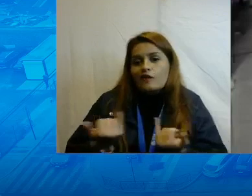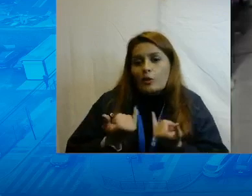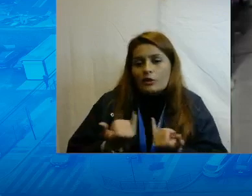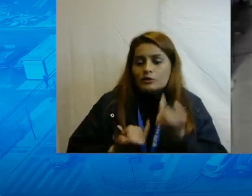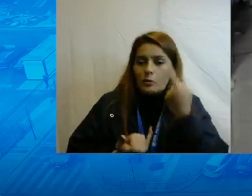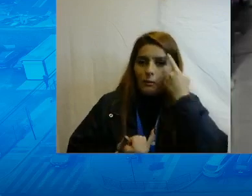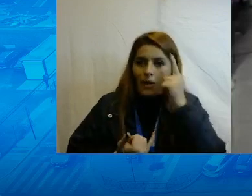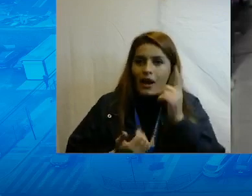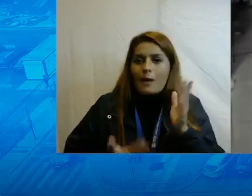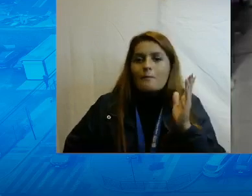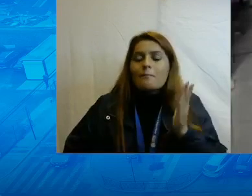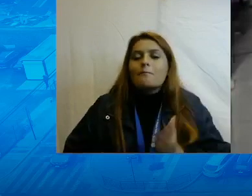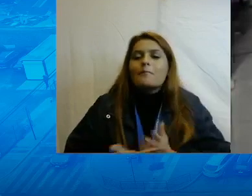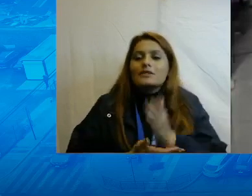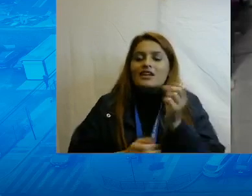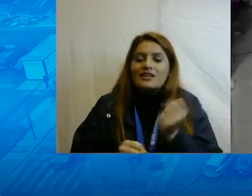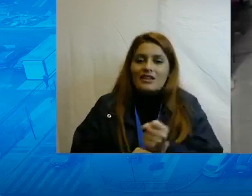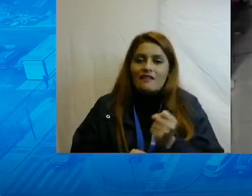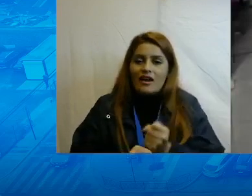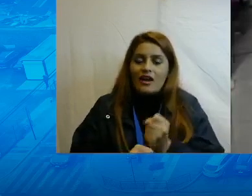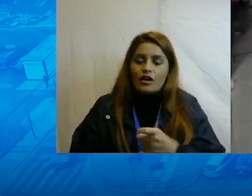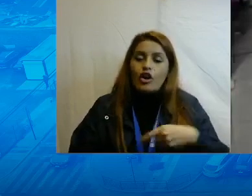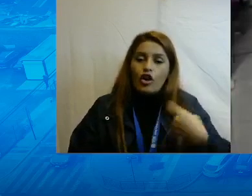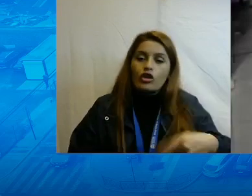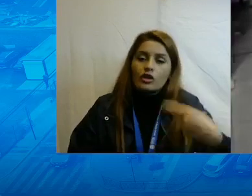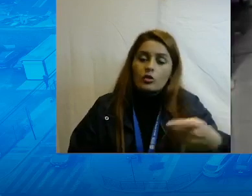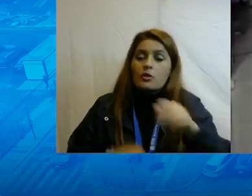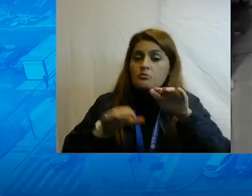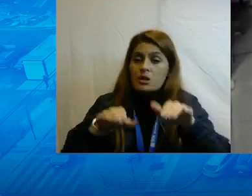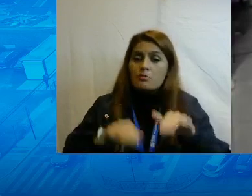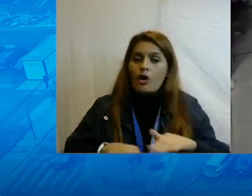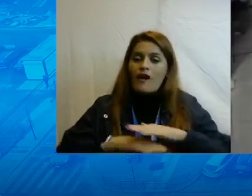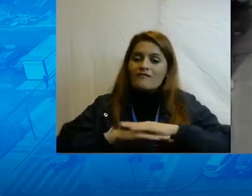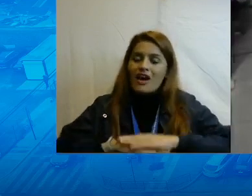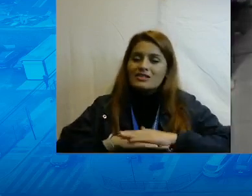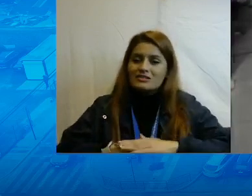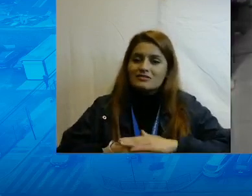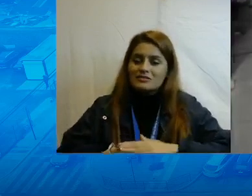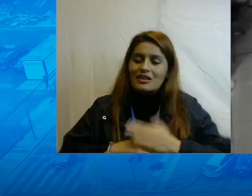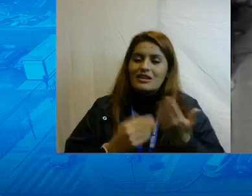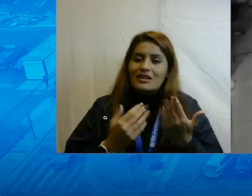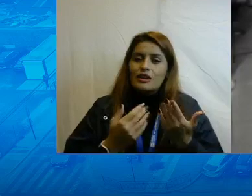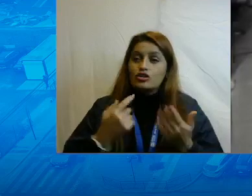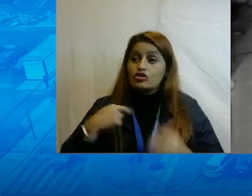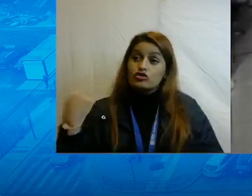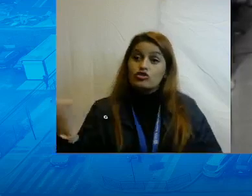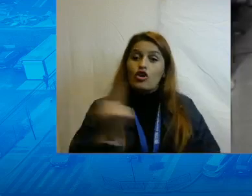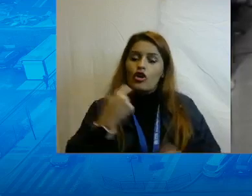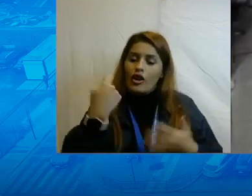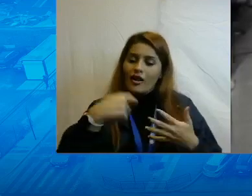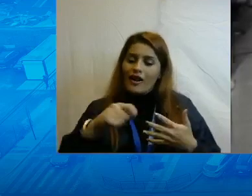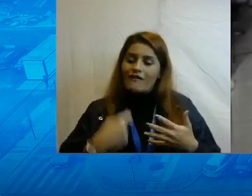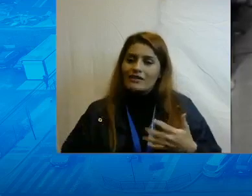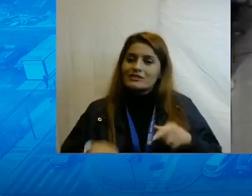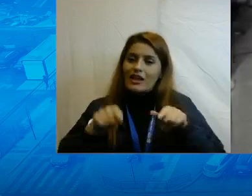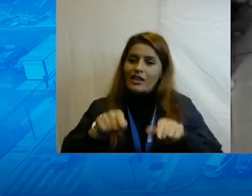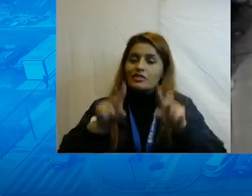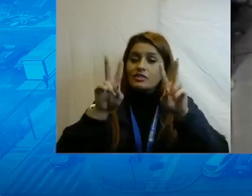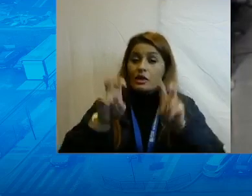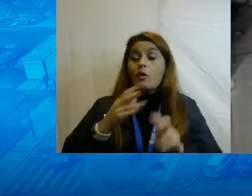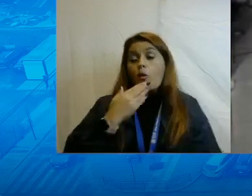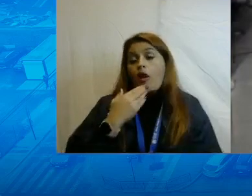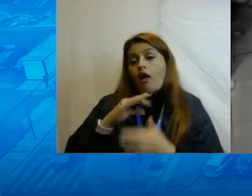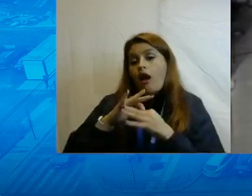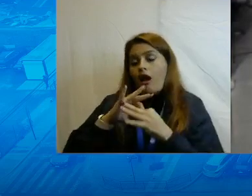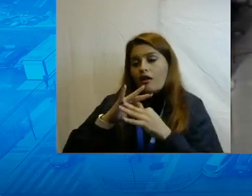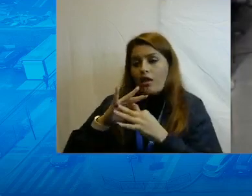para empezar a trabajar un poco. Se vienen también lo que dice la alcaldesa, las bases, revisar entre todos estos temas. Yo creo que, pero agradecer también,